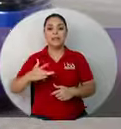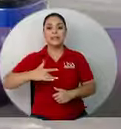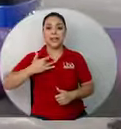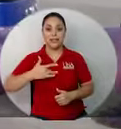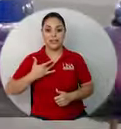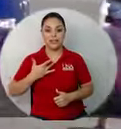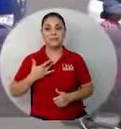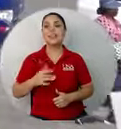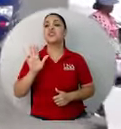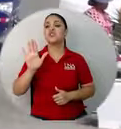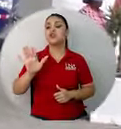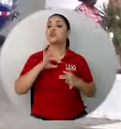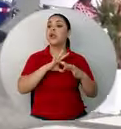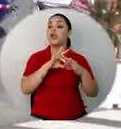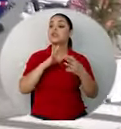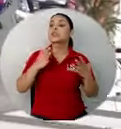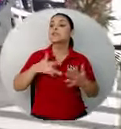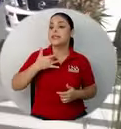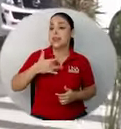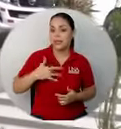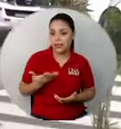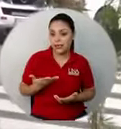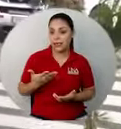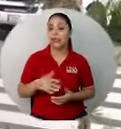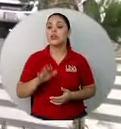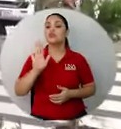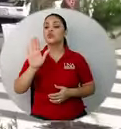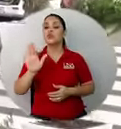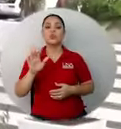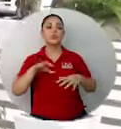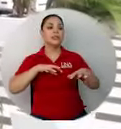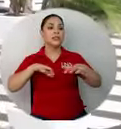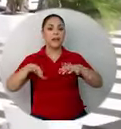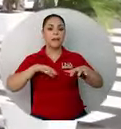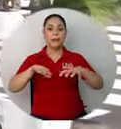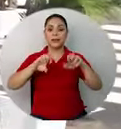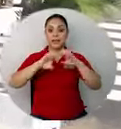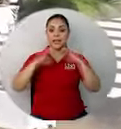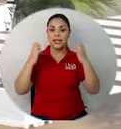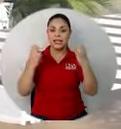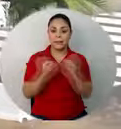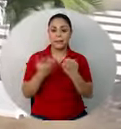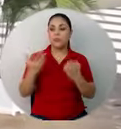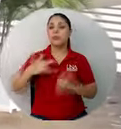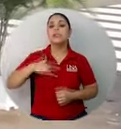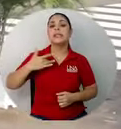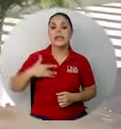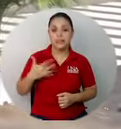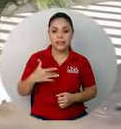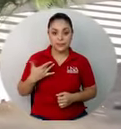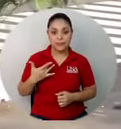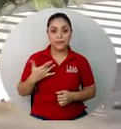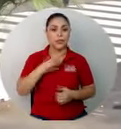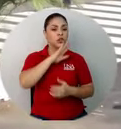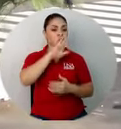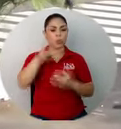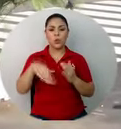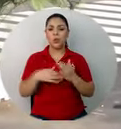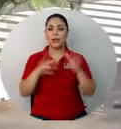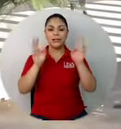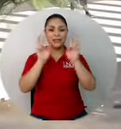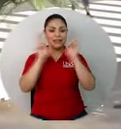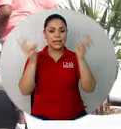mis relaciones interpersonales, de las dinámicas de grupo o de equipo que se desarrollan dentro de la organización, todo lo que tiene que ver